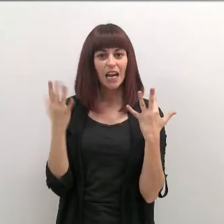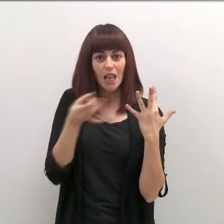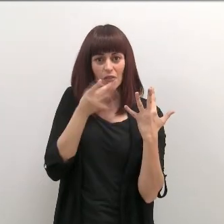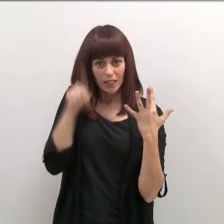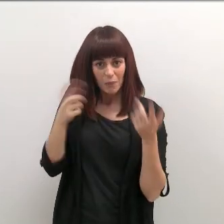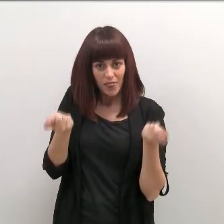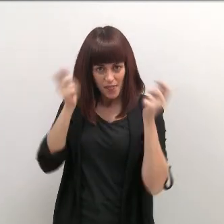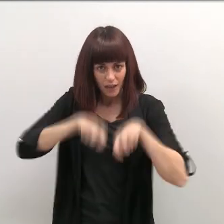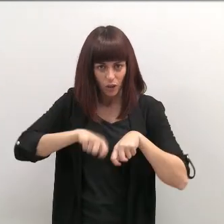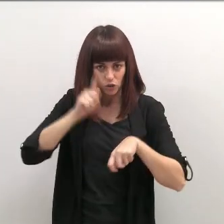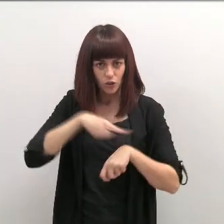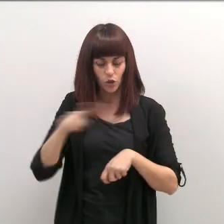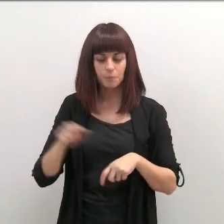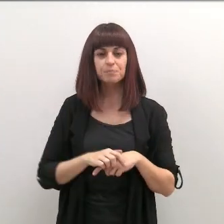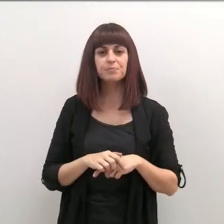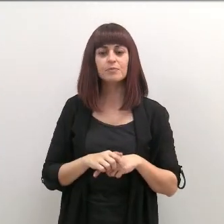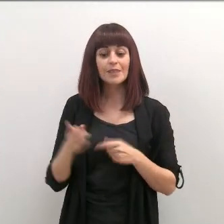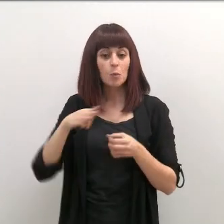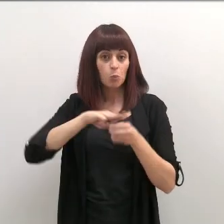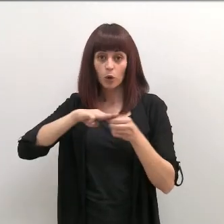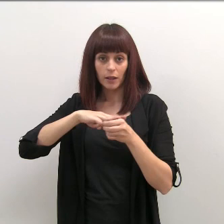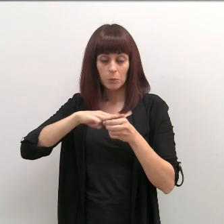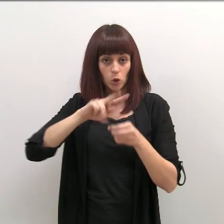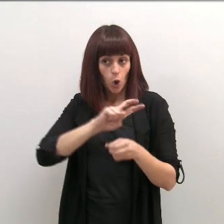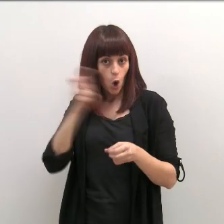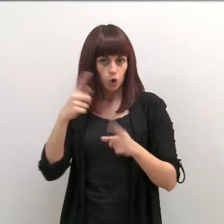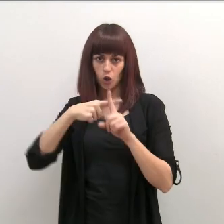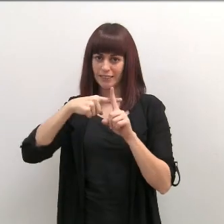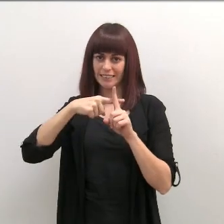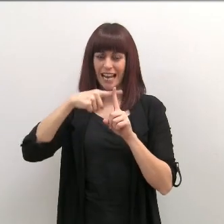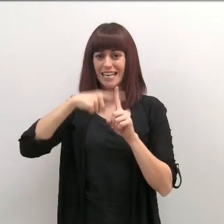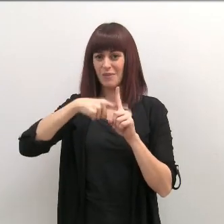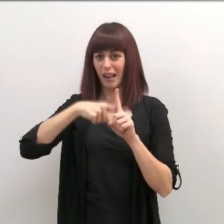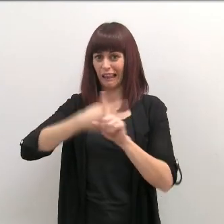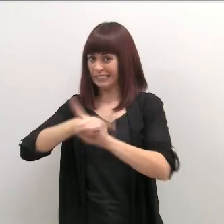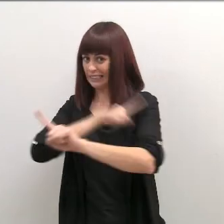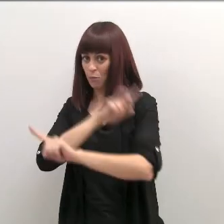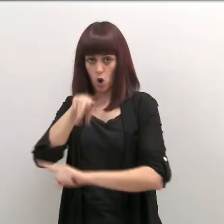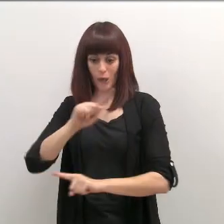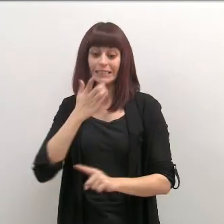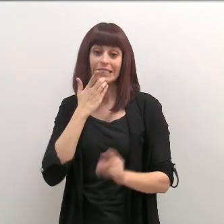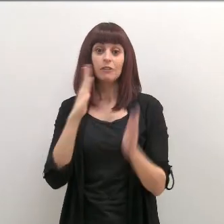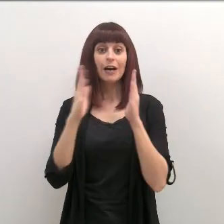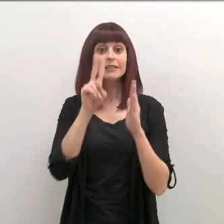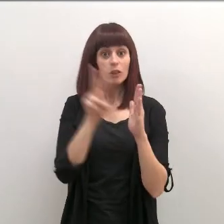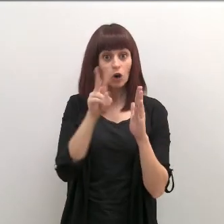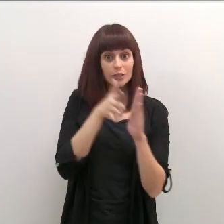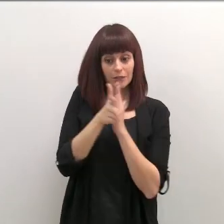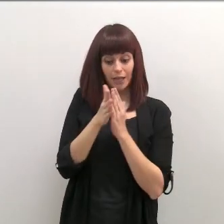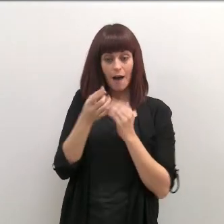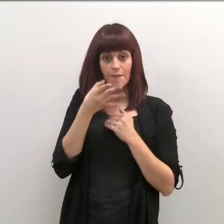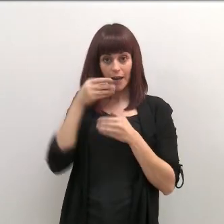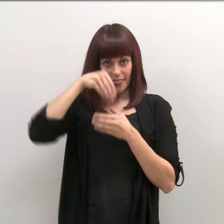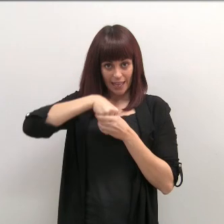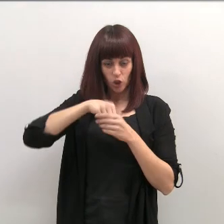querido entender. Sí. Y en el resto, y en los municipios que no están en nivel de riesgo extremo, al estar en fase 2, se cerraría el interior de los bares